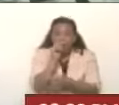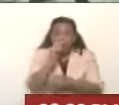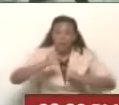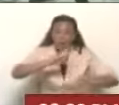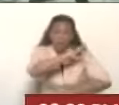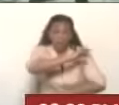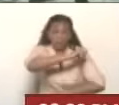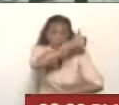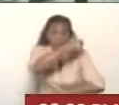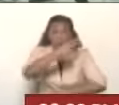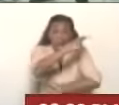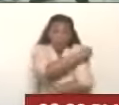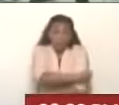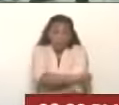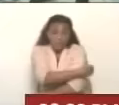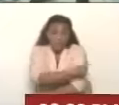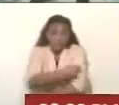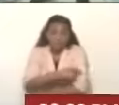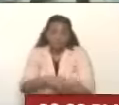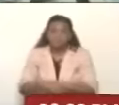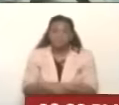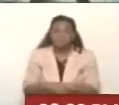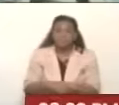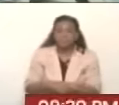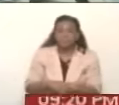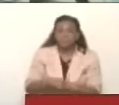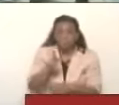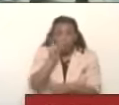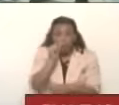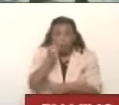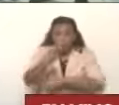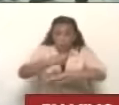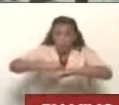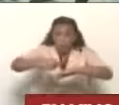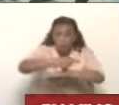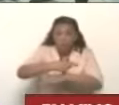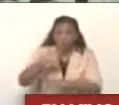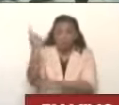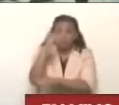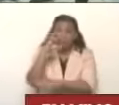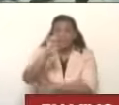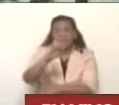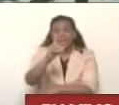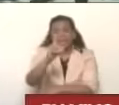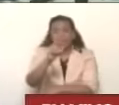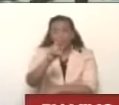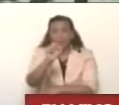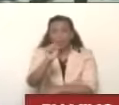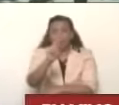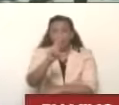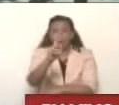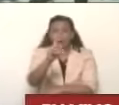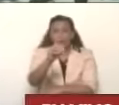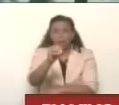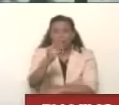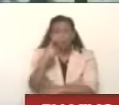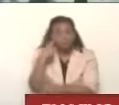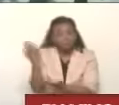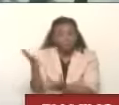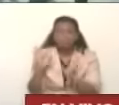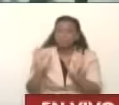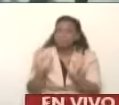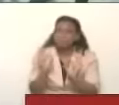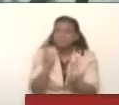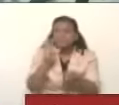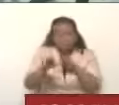director del hospital, al camarada gobernador Eduardo Piñate. Sigamos de manera